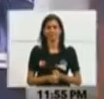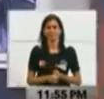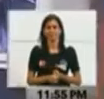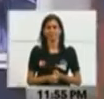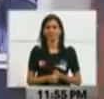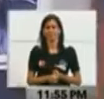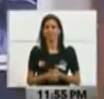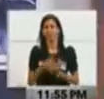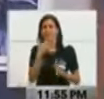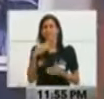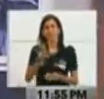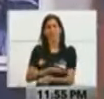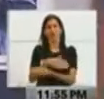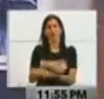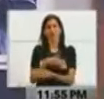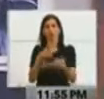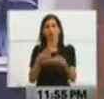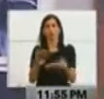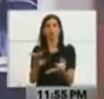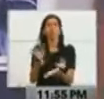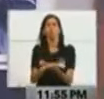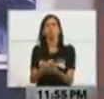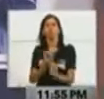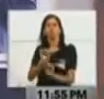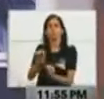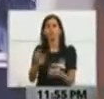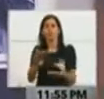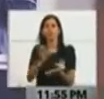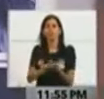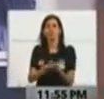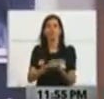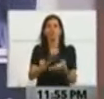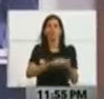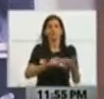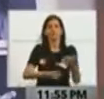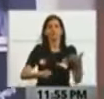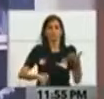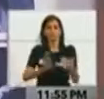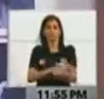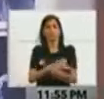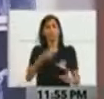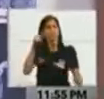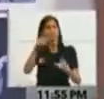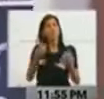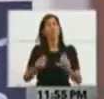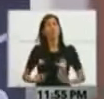La mejor canción contra la muerte es hacer una canción por la vida, lo dijo Ali Primera.